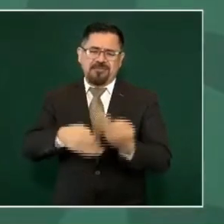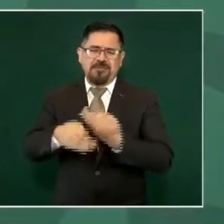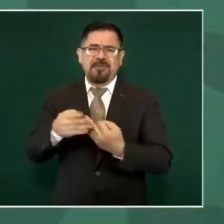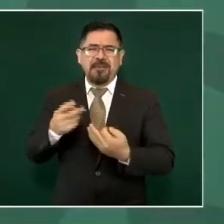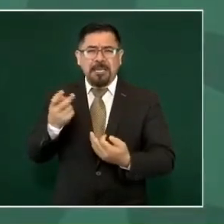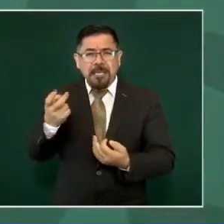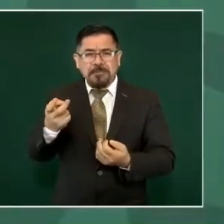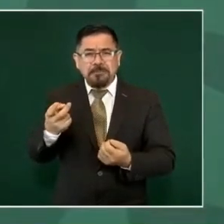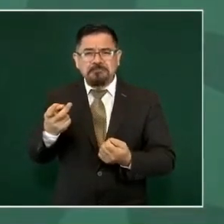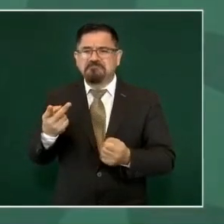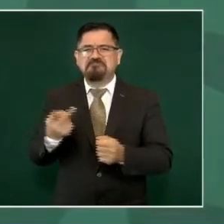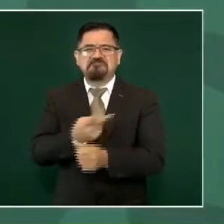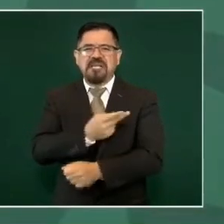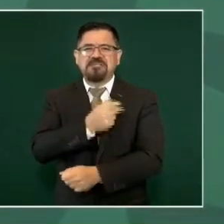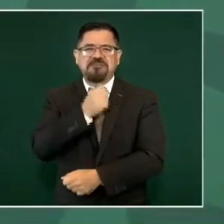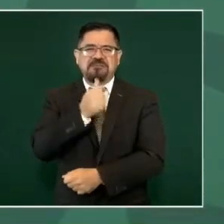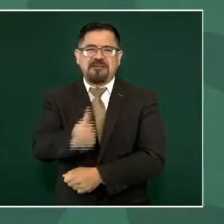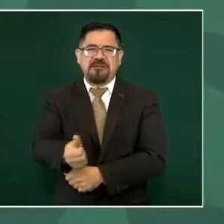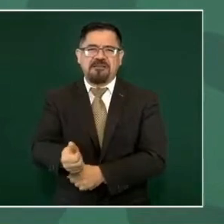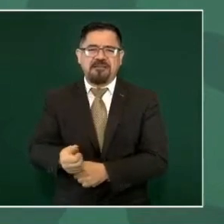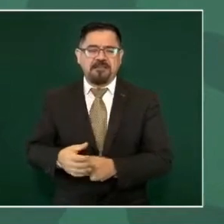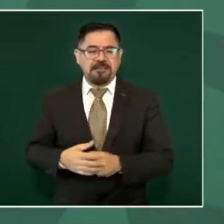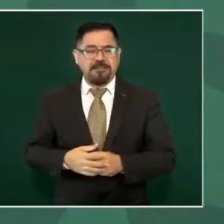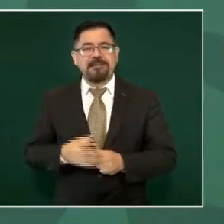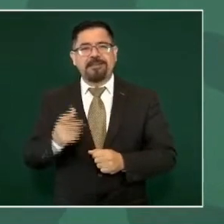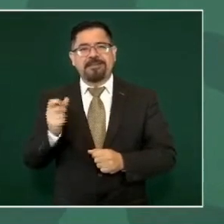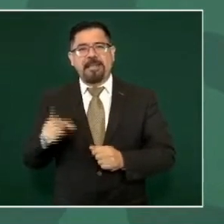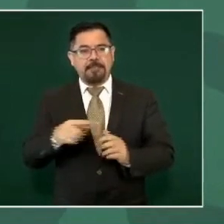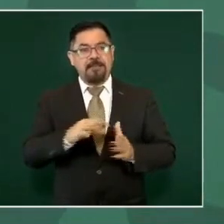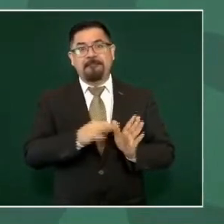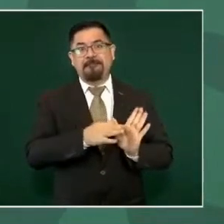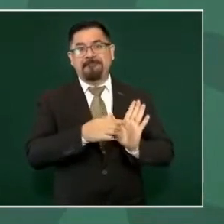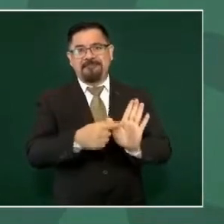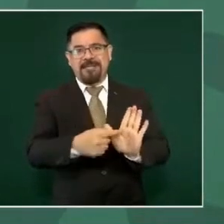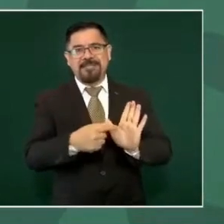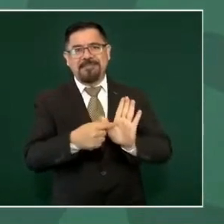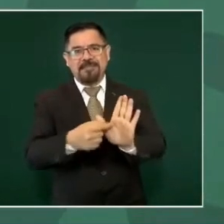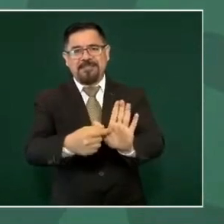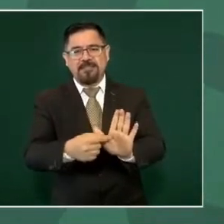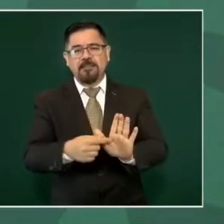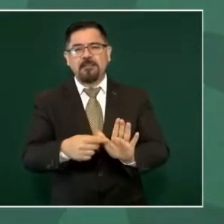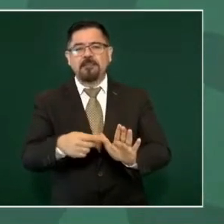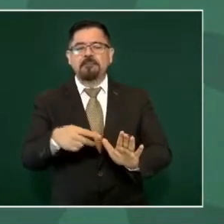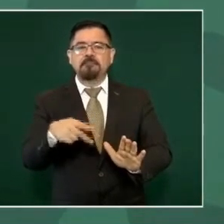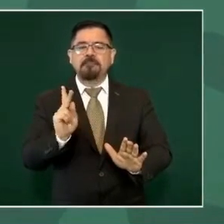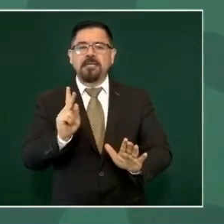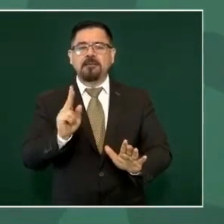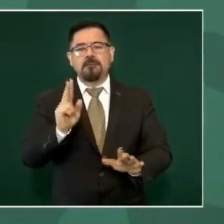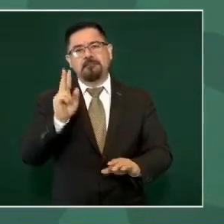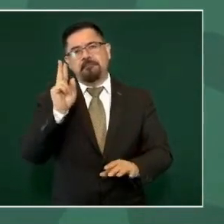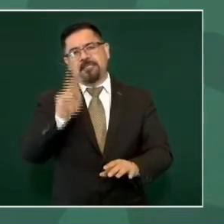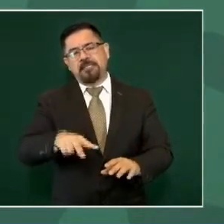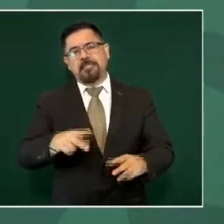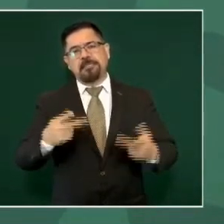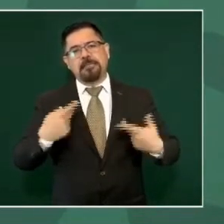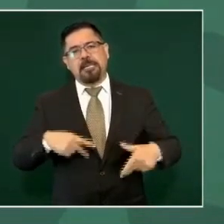sucedió o que se presentó, pero para perjudicar más a la gente,